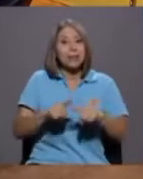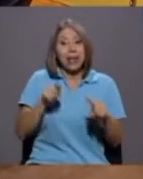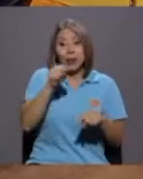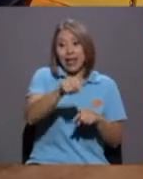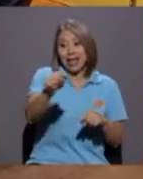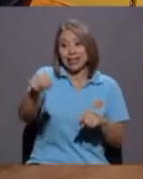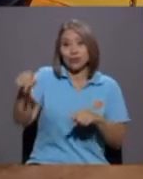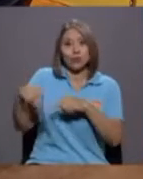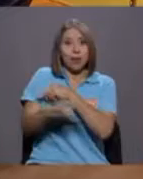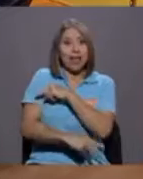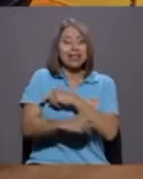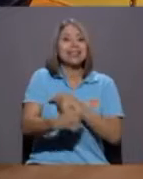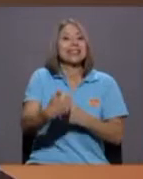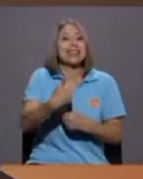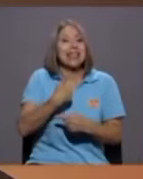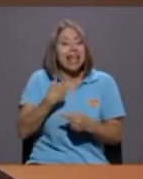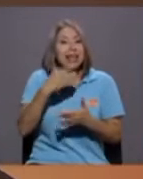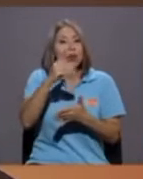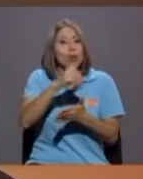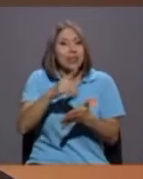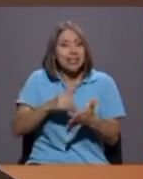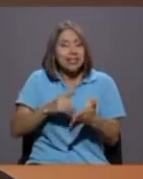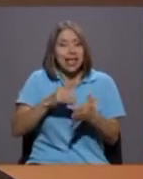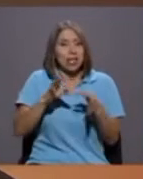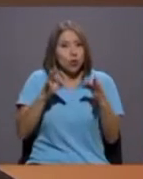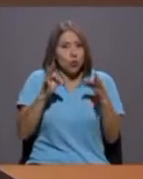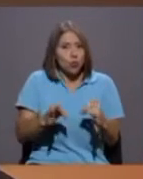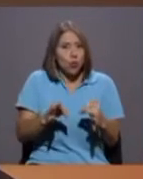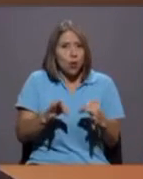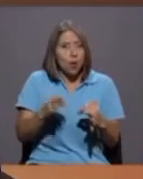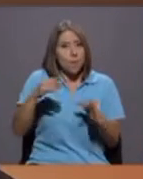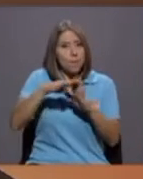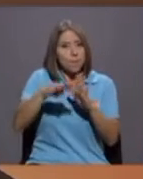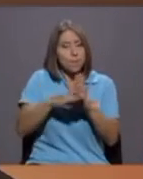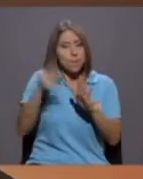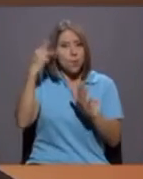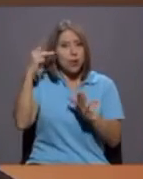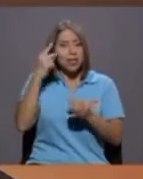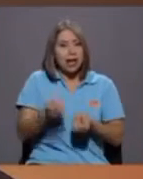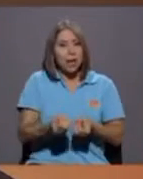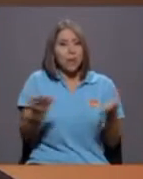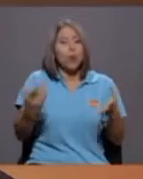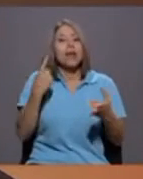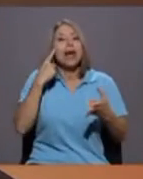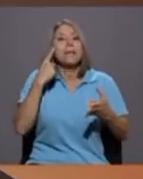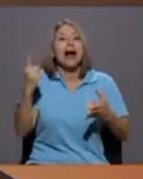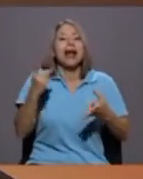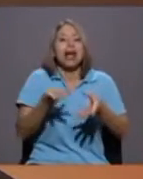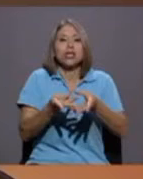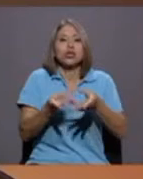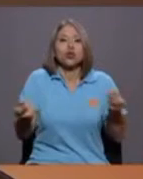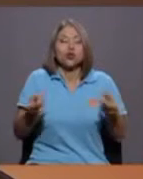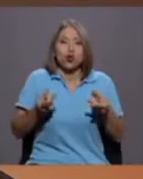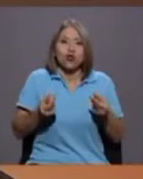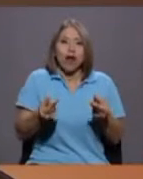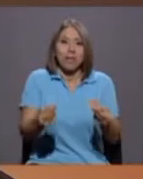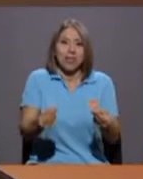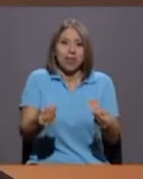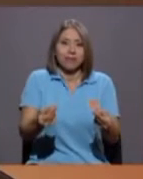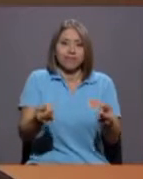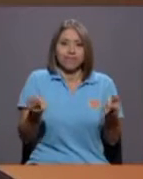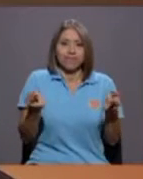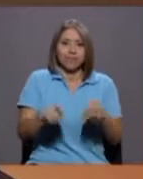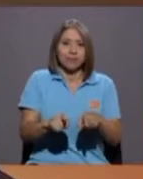diseño orientado, de política pública orientado a darle una solución rápida y efectiva a los problemas que se